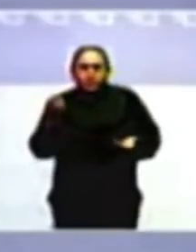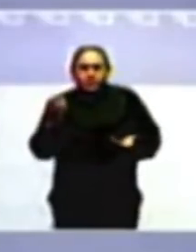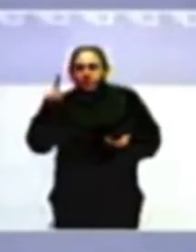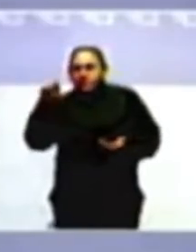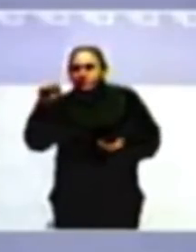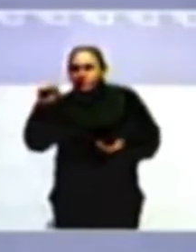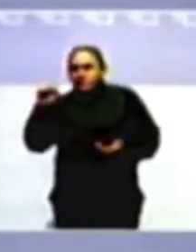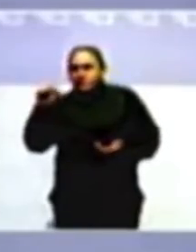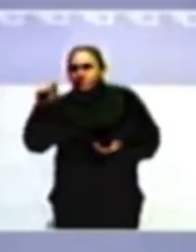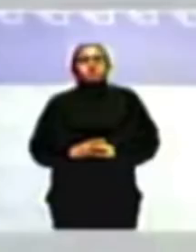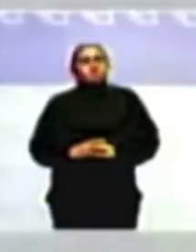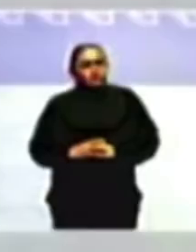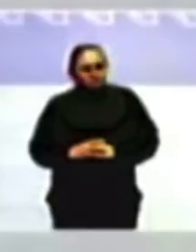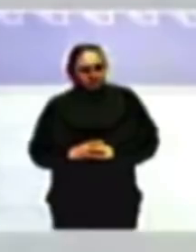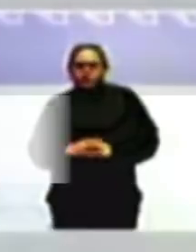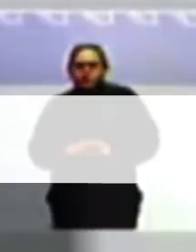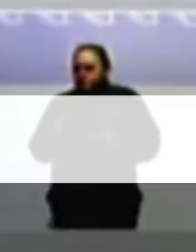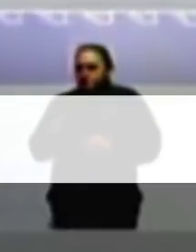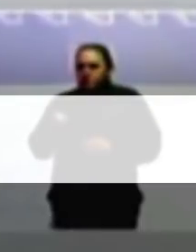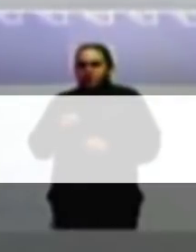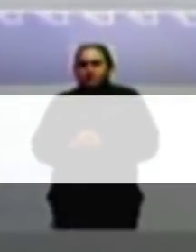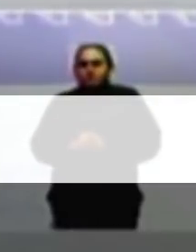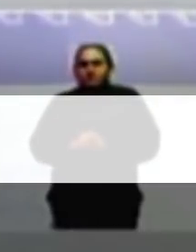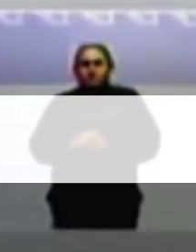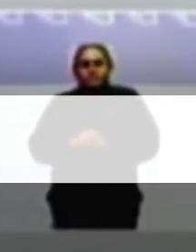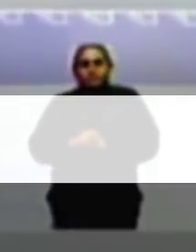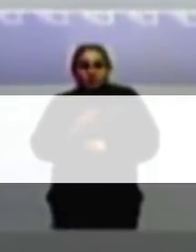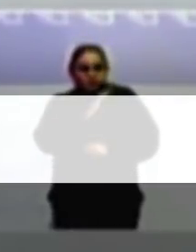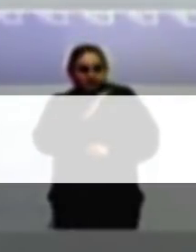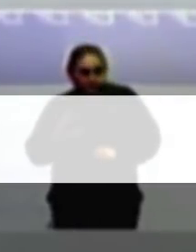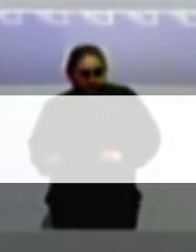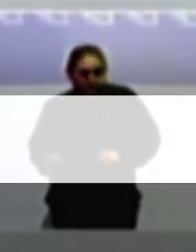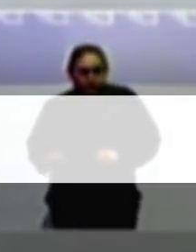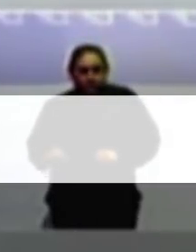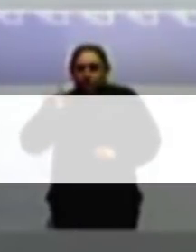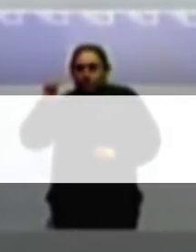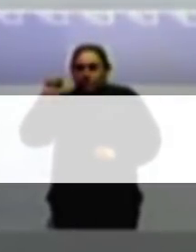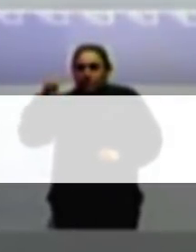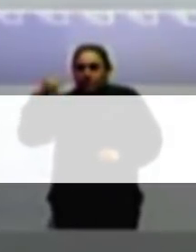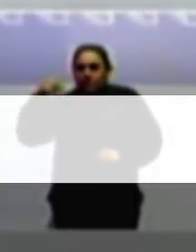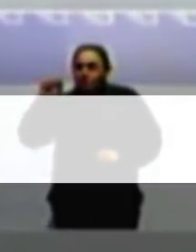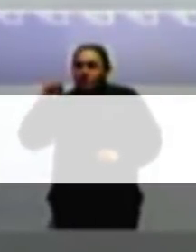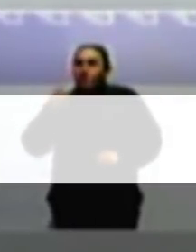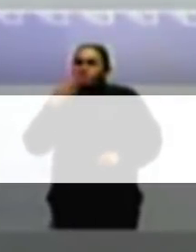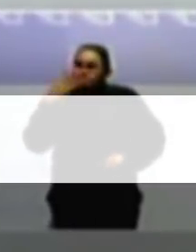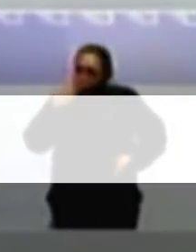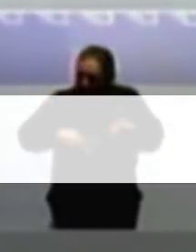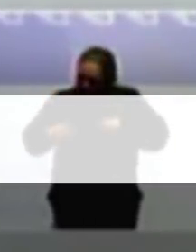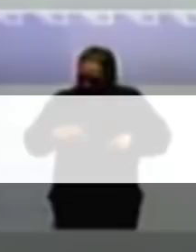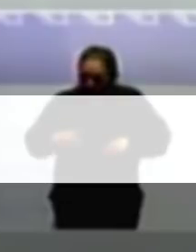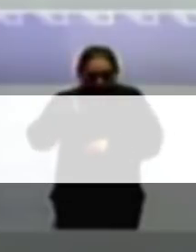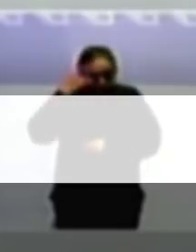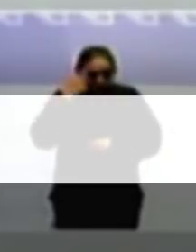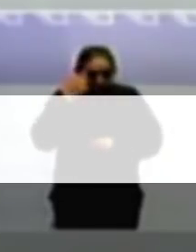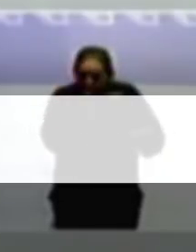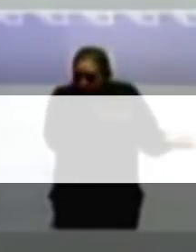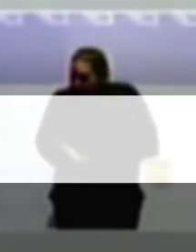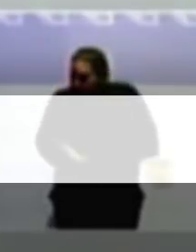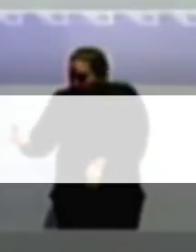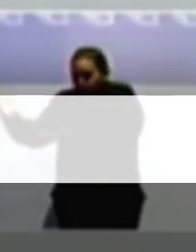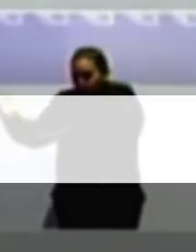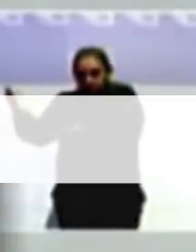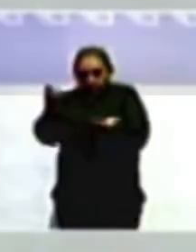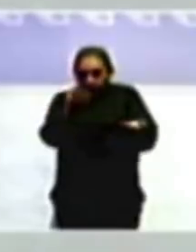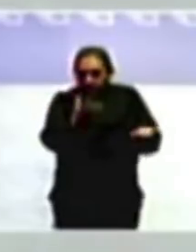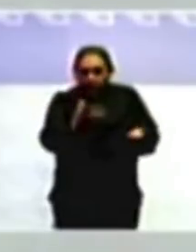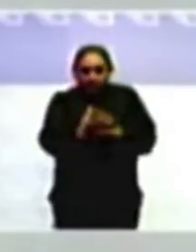y cuándo va? Antes que nada, señora candidata Laida, bienvenida a Campeche. Me ofrezco para darle un tour cuando